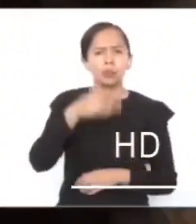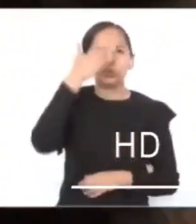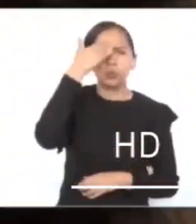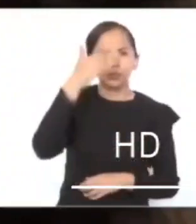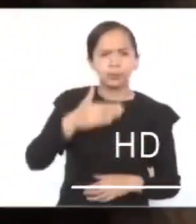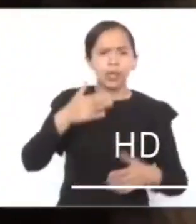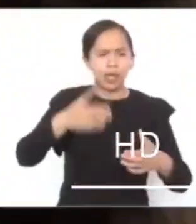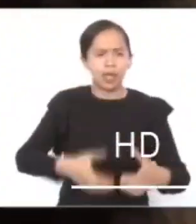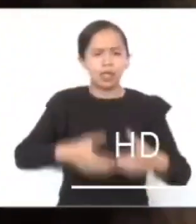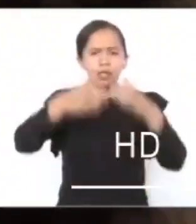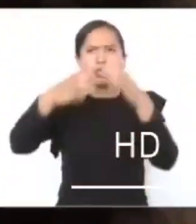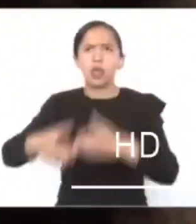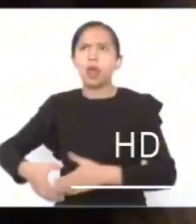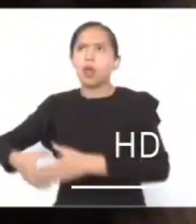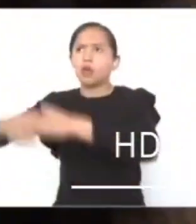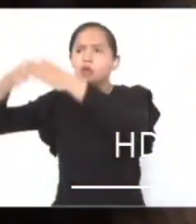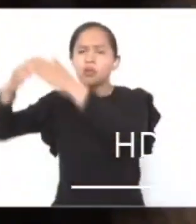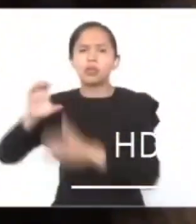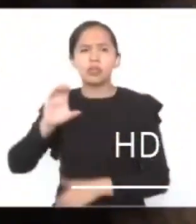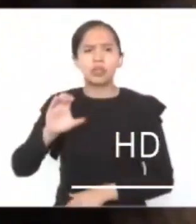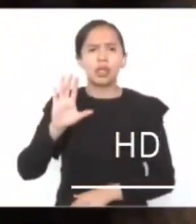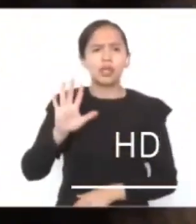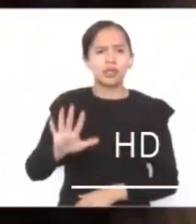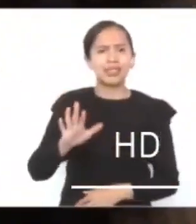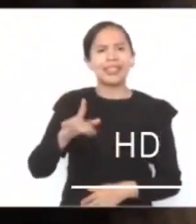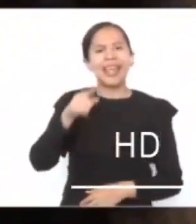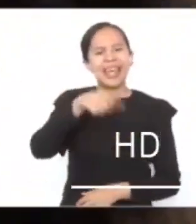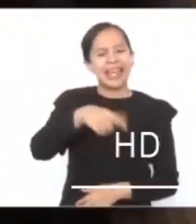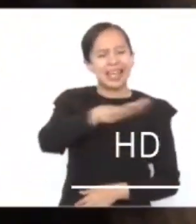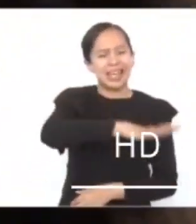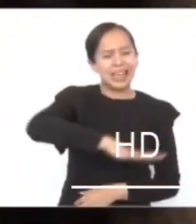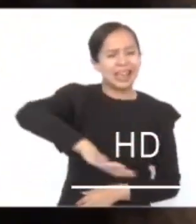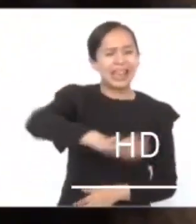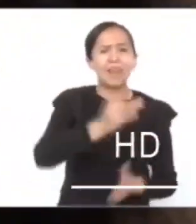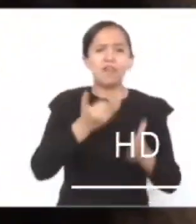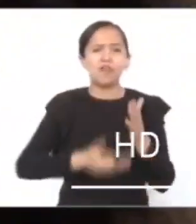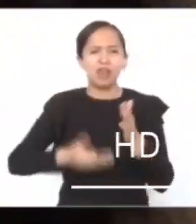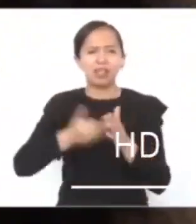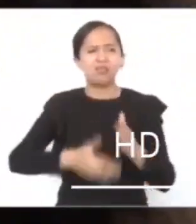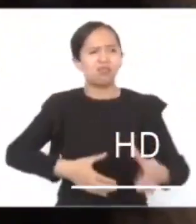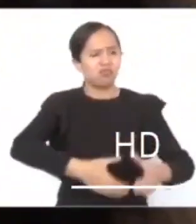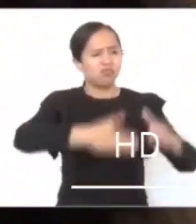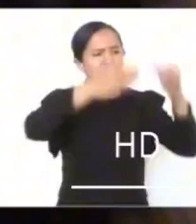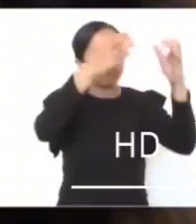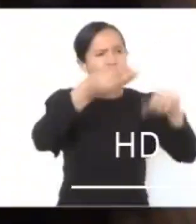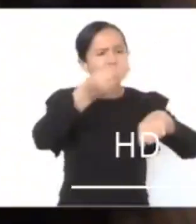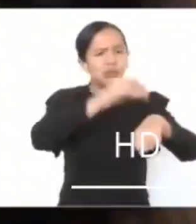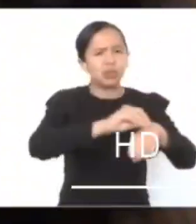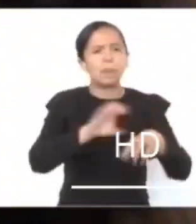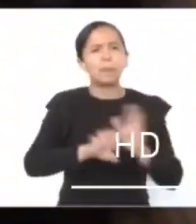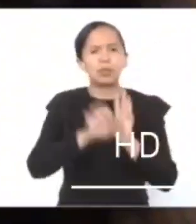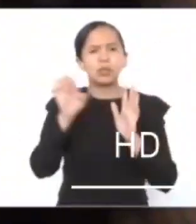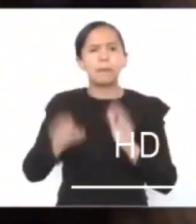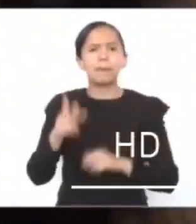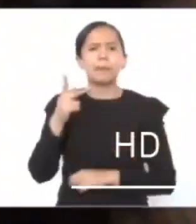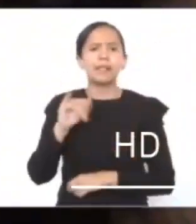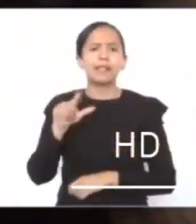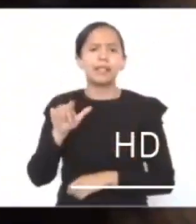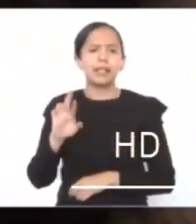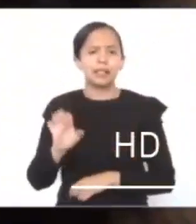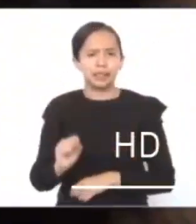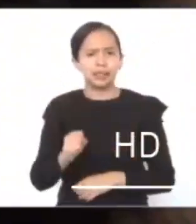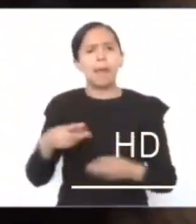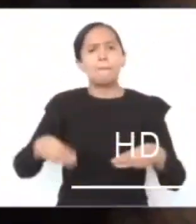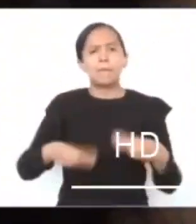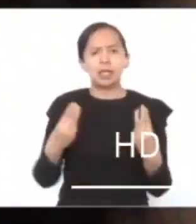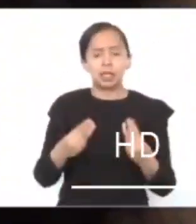más postes del C5 o hay zonas de la ciudad donde todavía haya falta colocar más, por ejemplo, que ya habían puesto en pilares, en mercados,